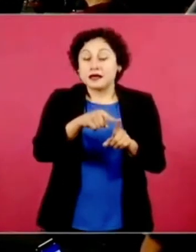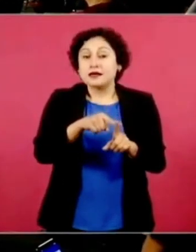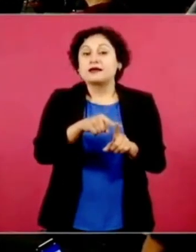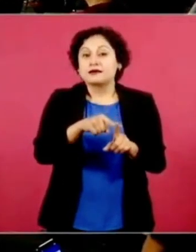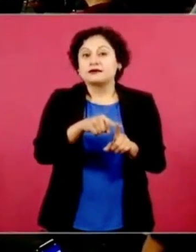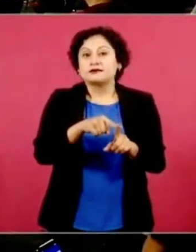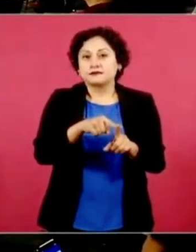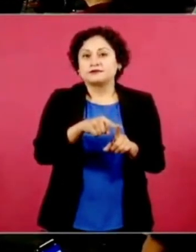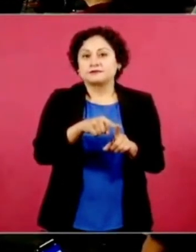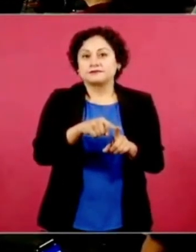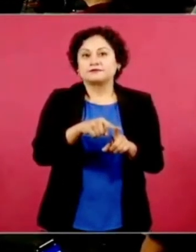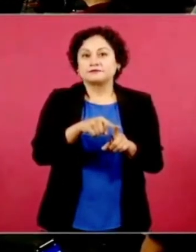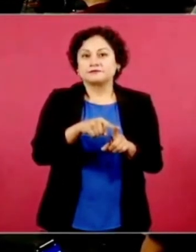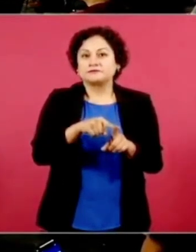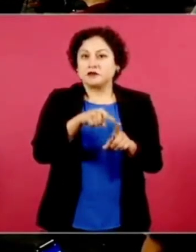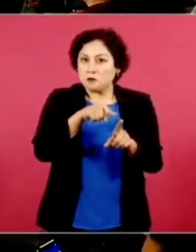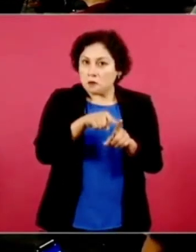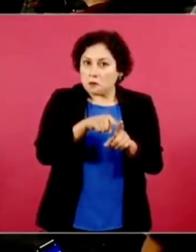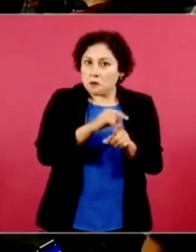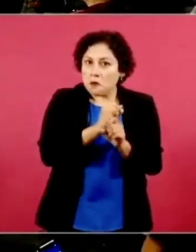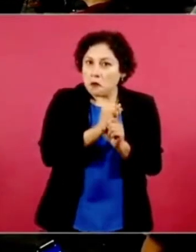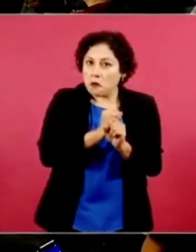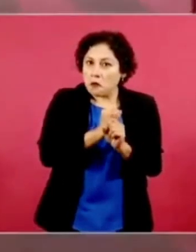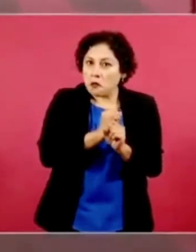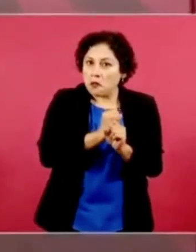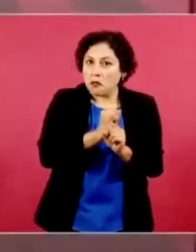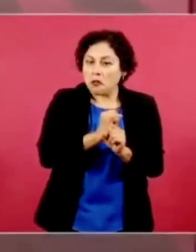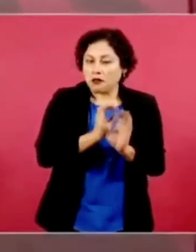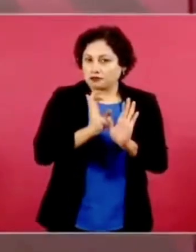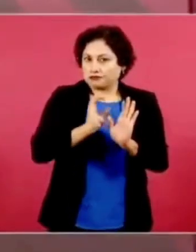yo creo que ni él sabía,